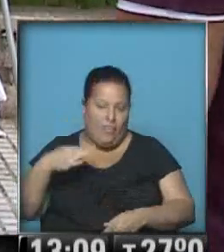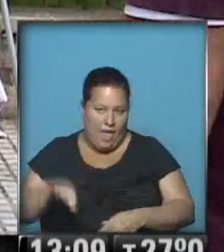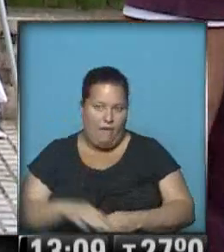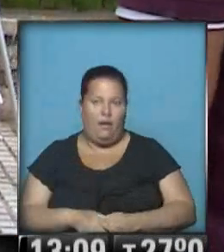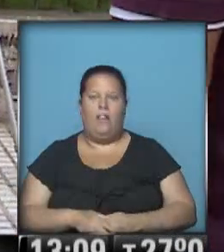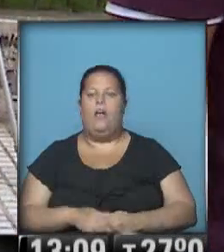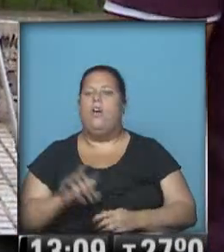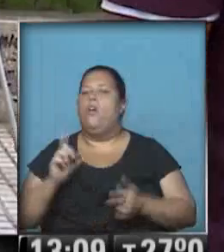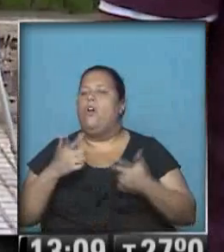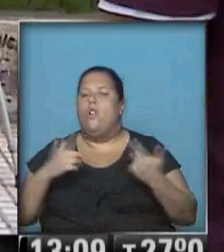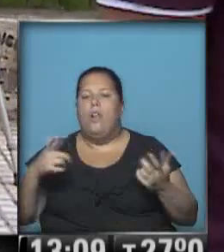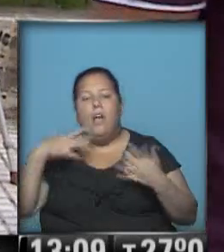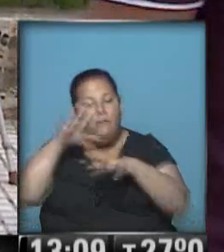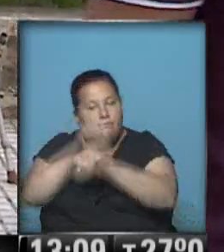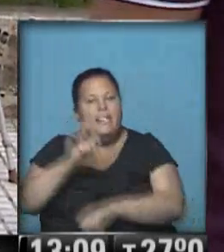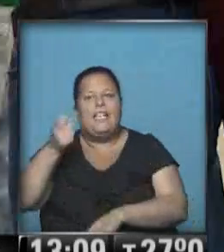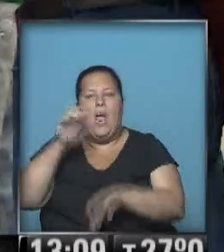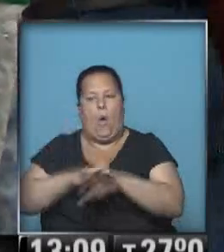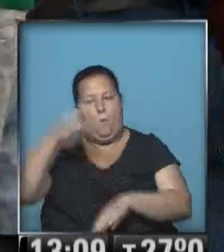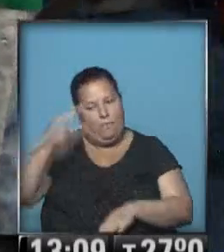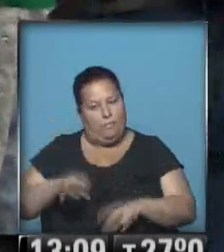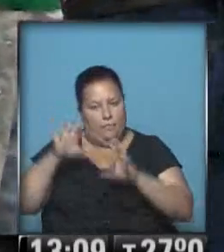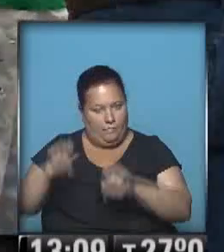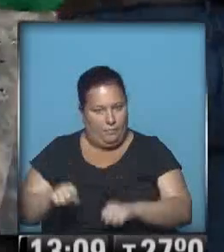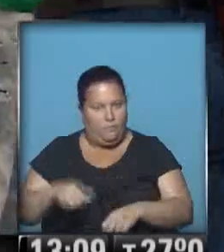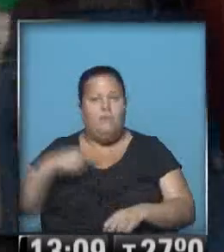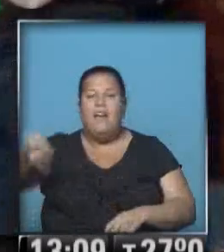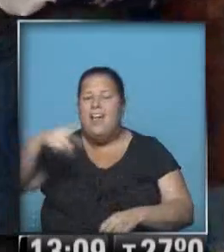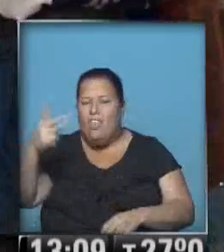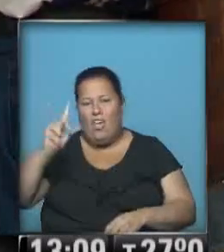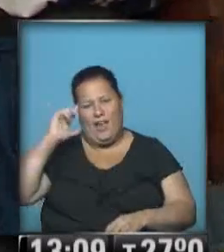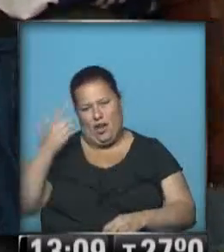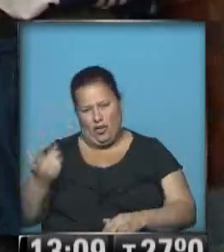Que agarren a los verdaderos responsables de esto, porque ellos son inocentes.